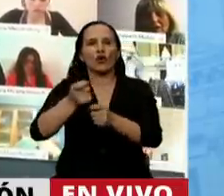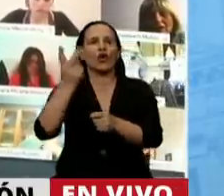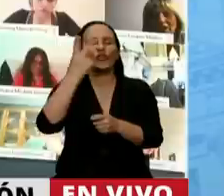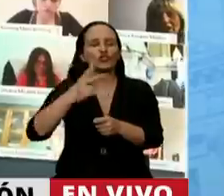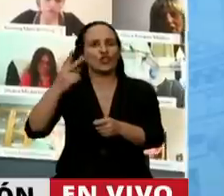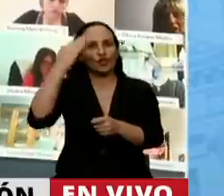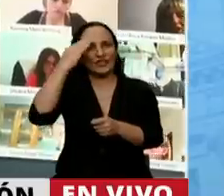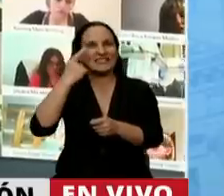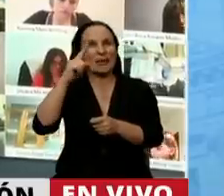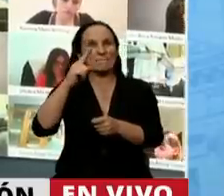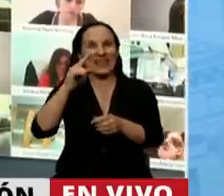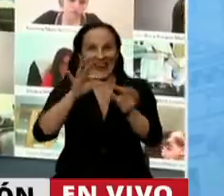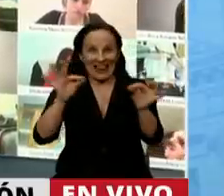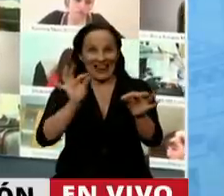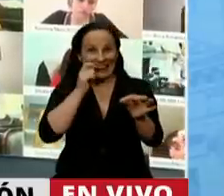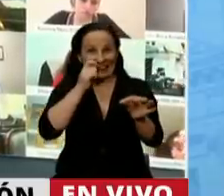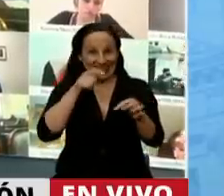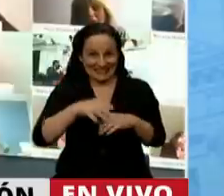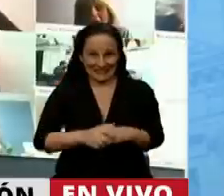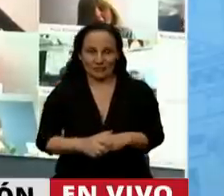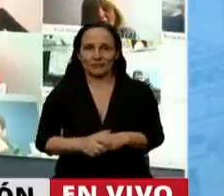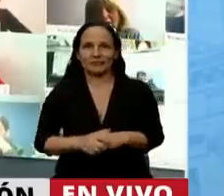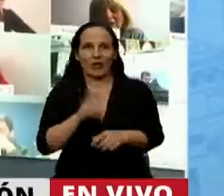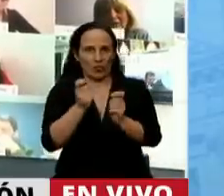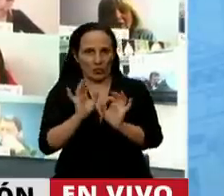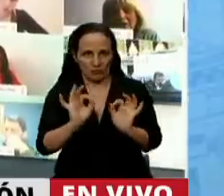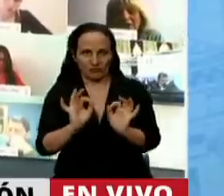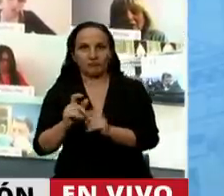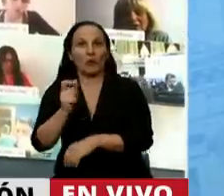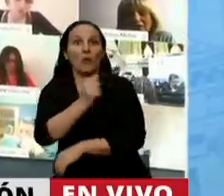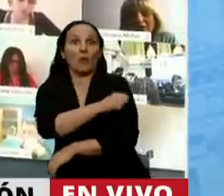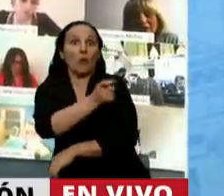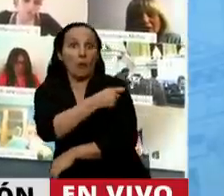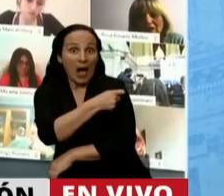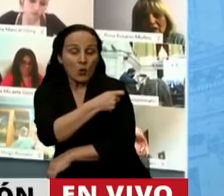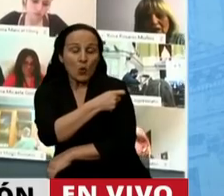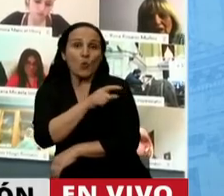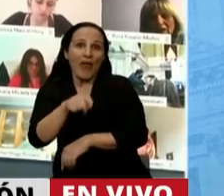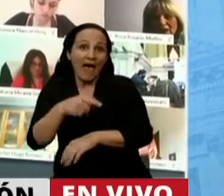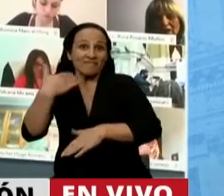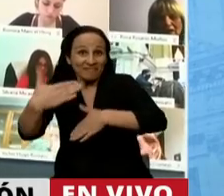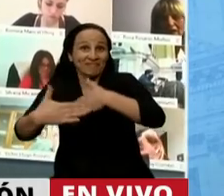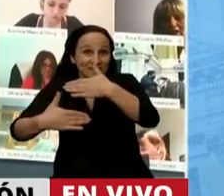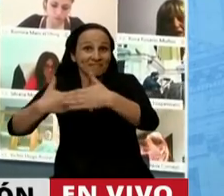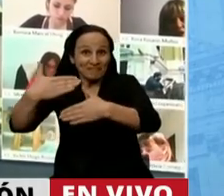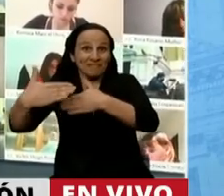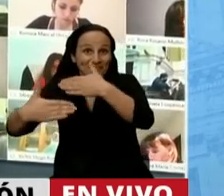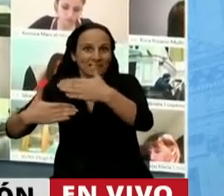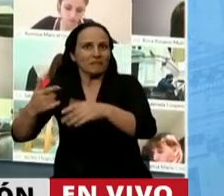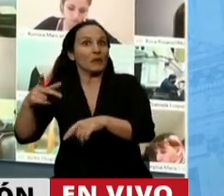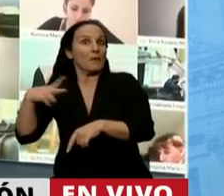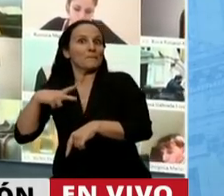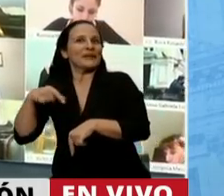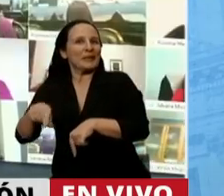test. En cuanto a la vacuna, es un desarrollo, por el momento lo que se está haciendo en el país, es un desarrollo